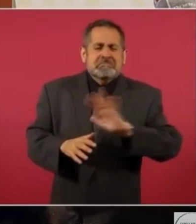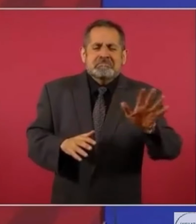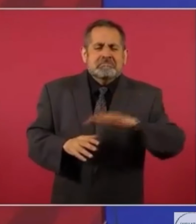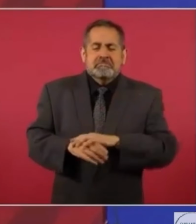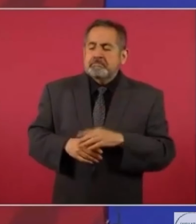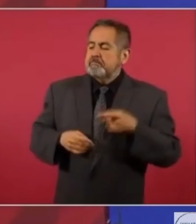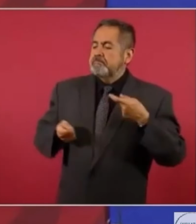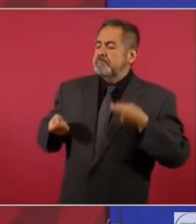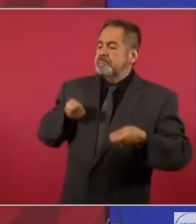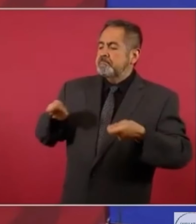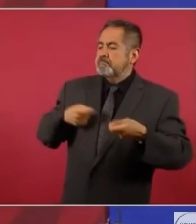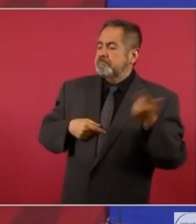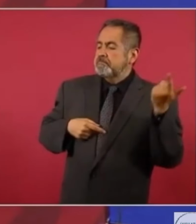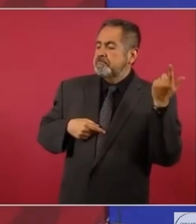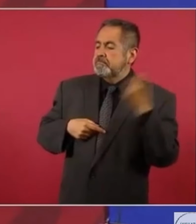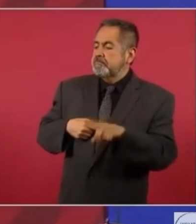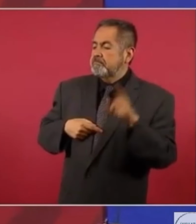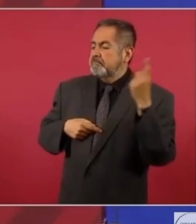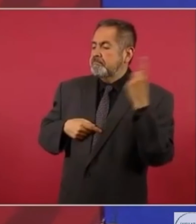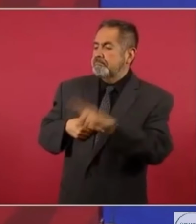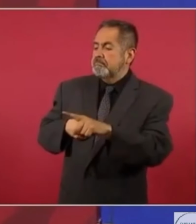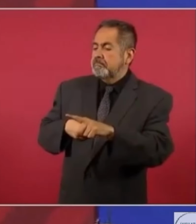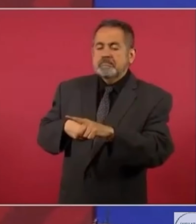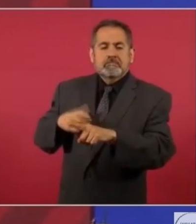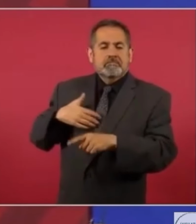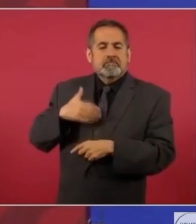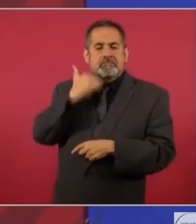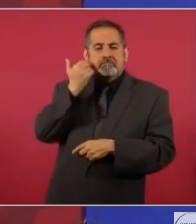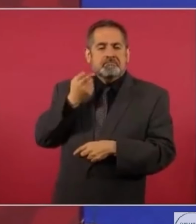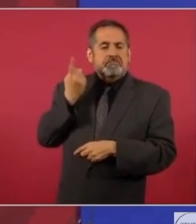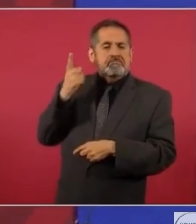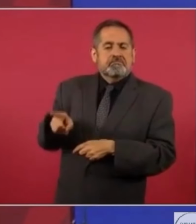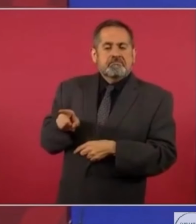harán lo que queramos